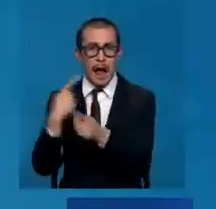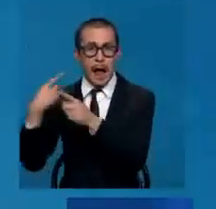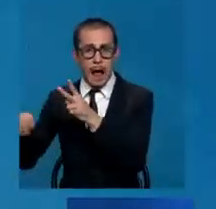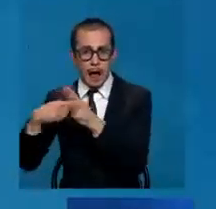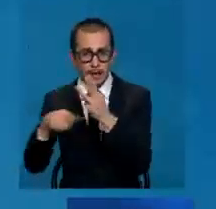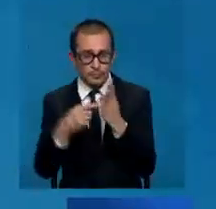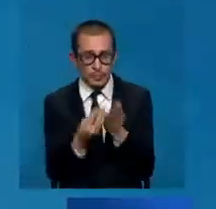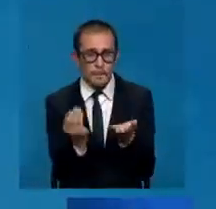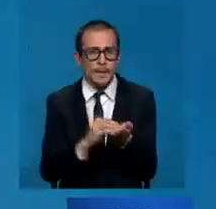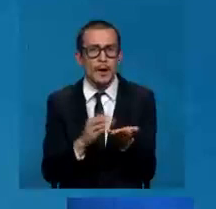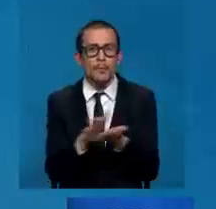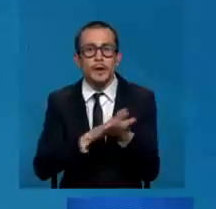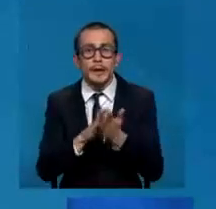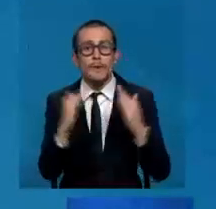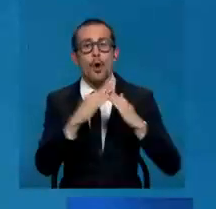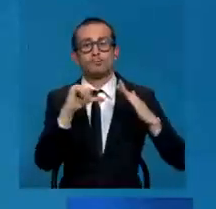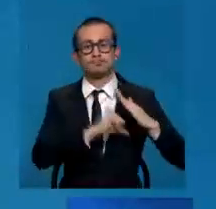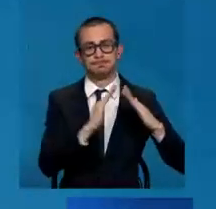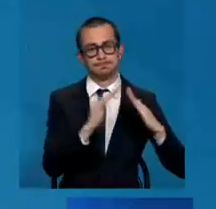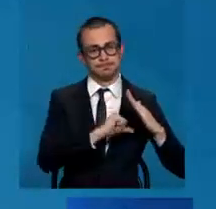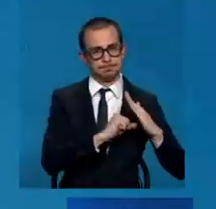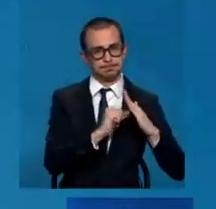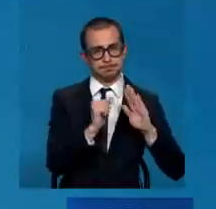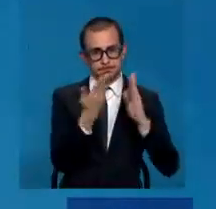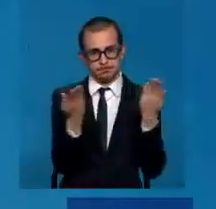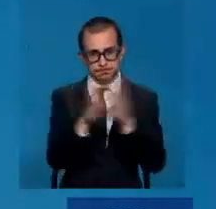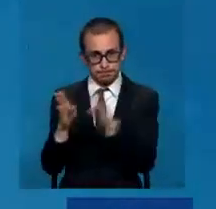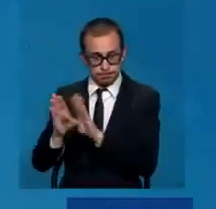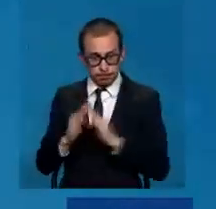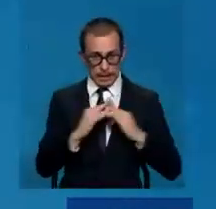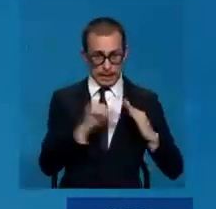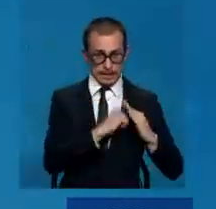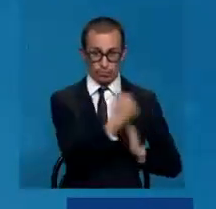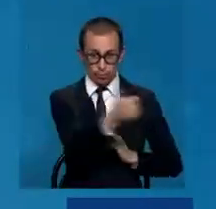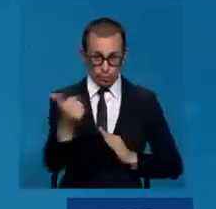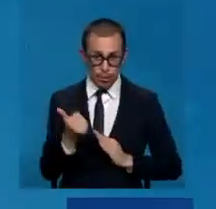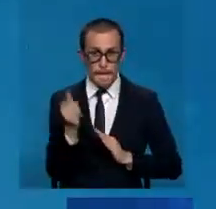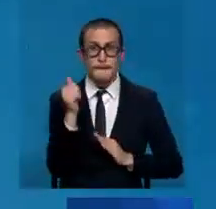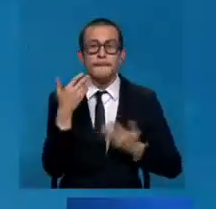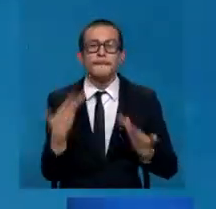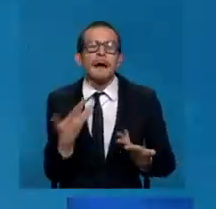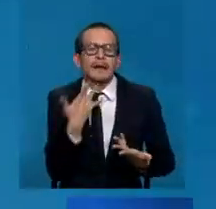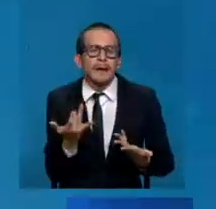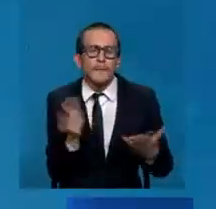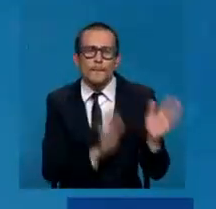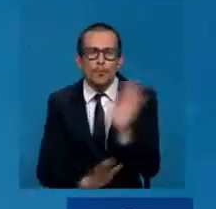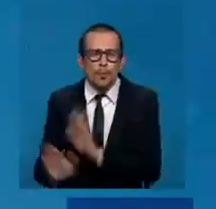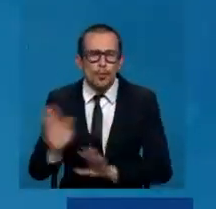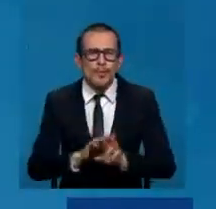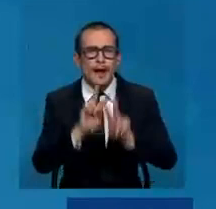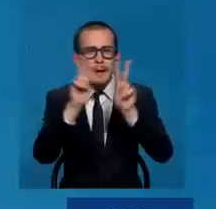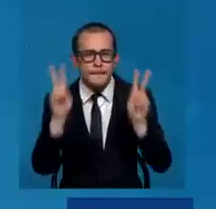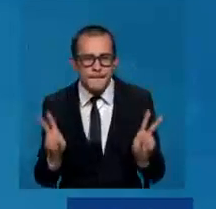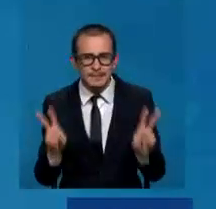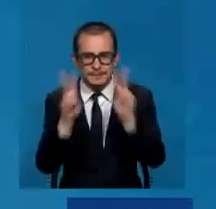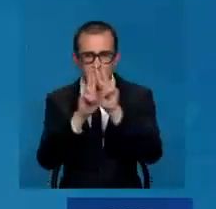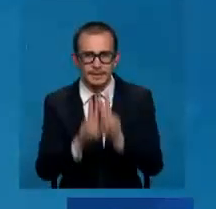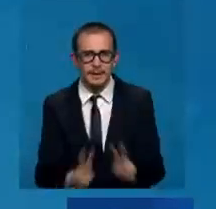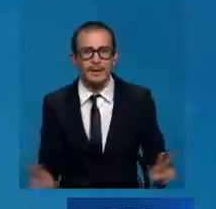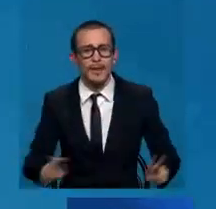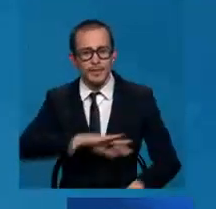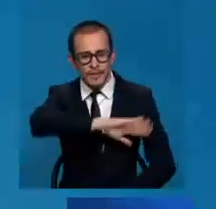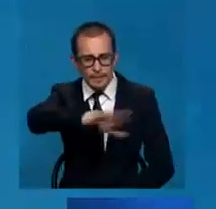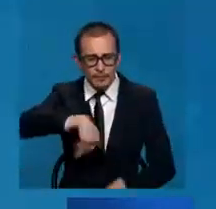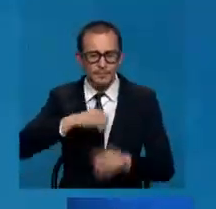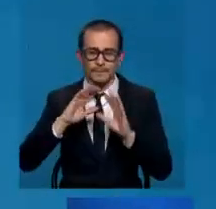como un toque de queda si fuera necesario, para proteger mejor la paz y la tranquilidad de